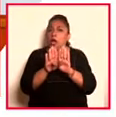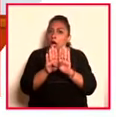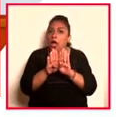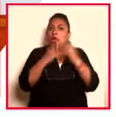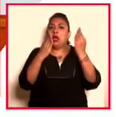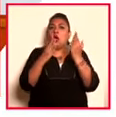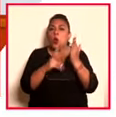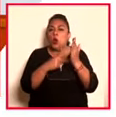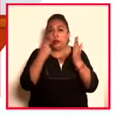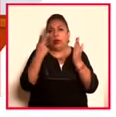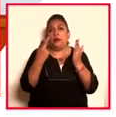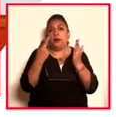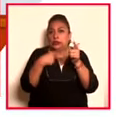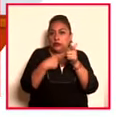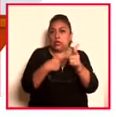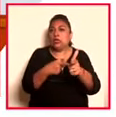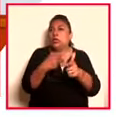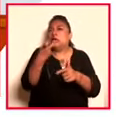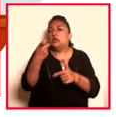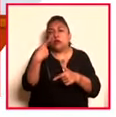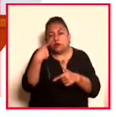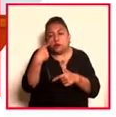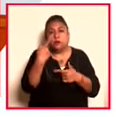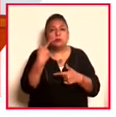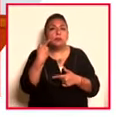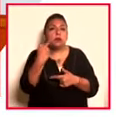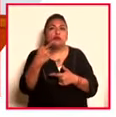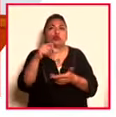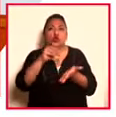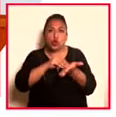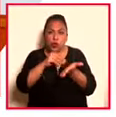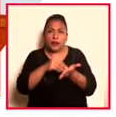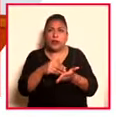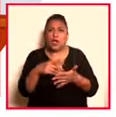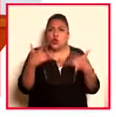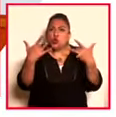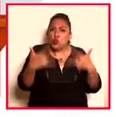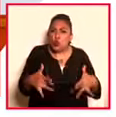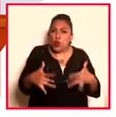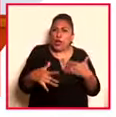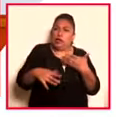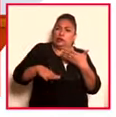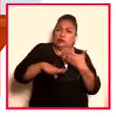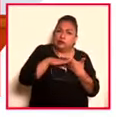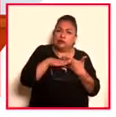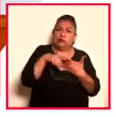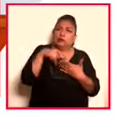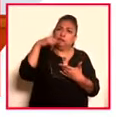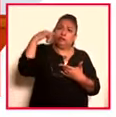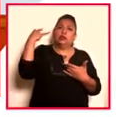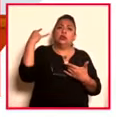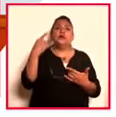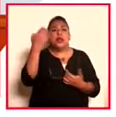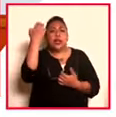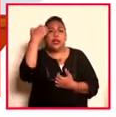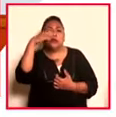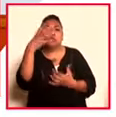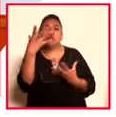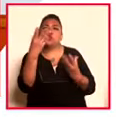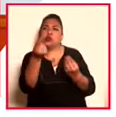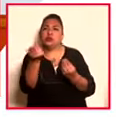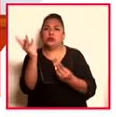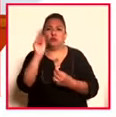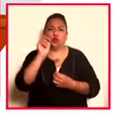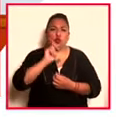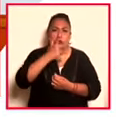porque son cuestiones que usualmente todavía hieren y todavía marcan la experiencia de muchas y muchas en el mundo en